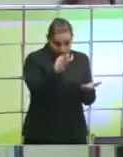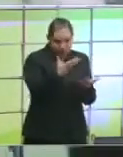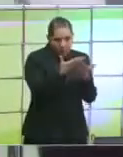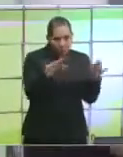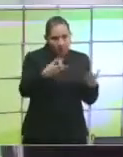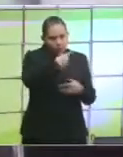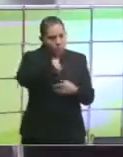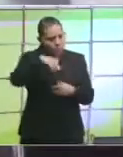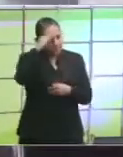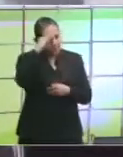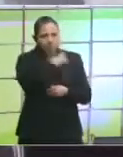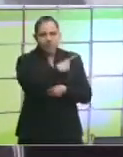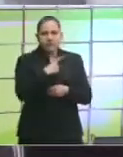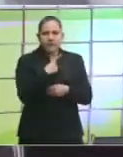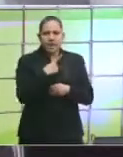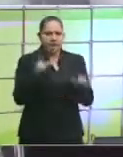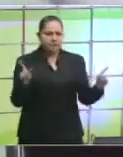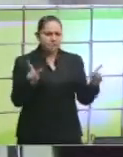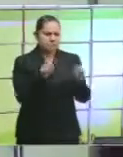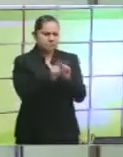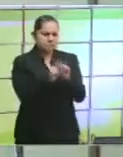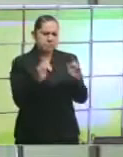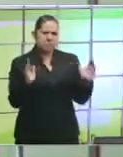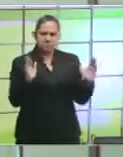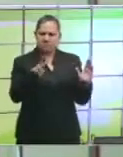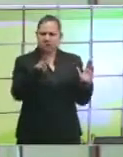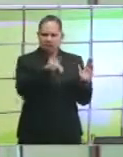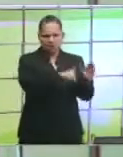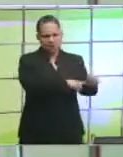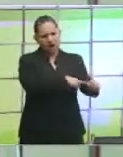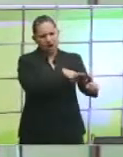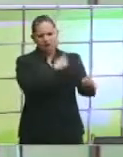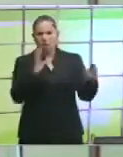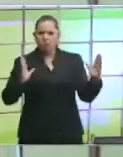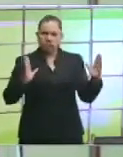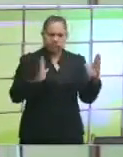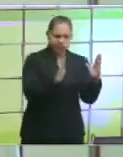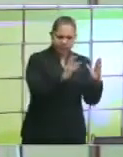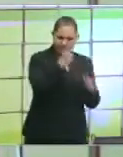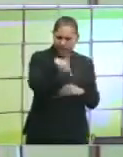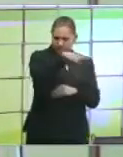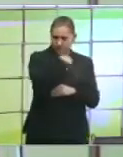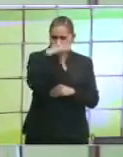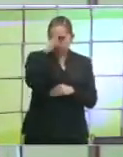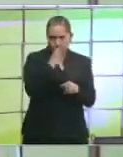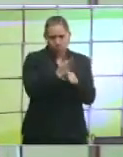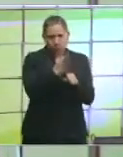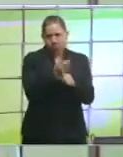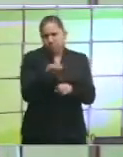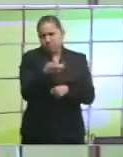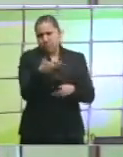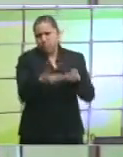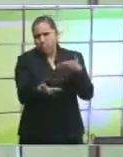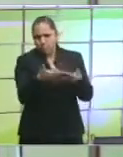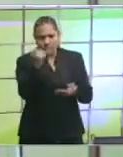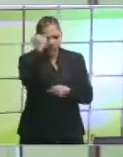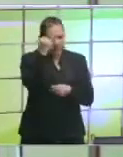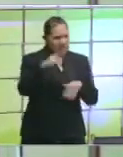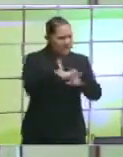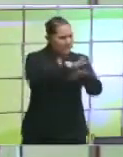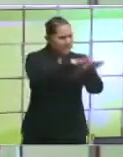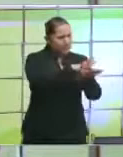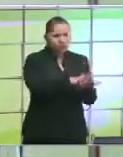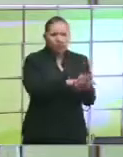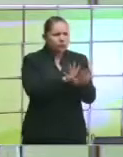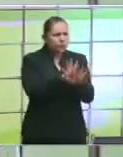no era simplemente una moda no era simplemente tratar de reducir cosas sino era tomar eso que le llamo compromís epistemológico para decir